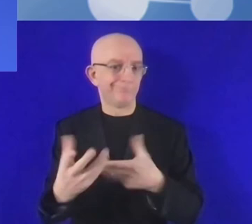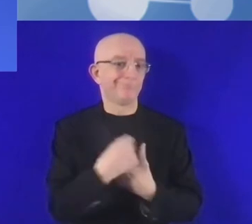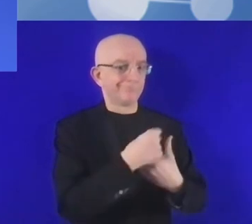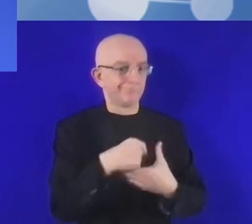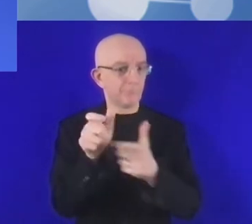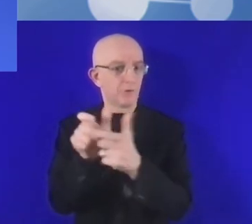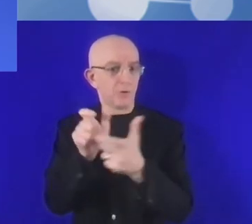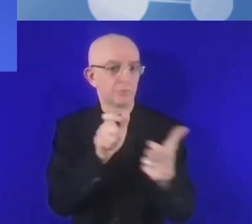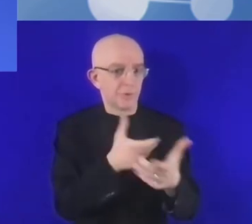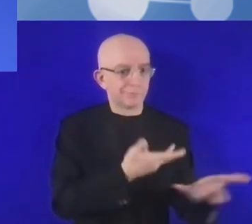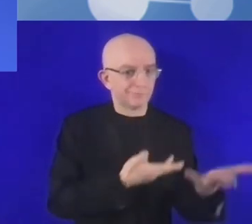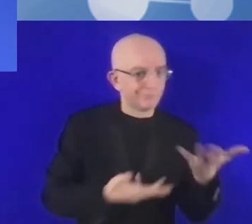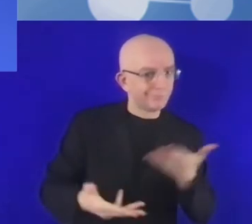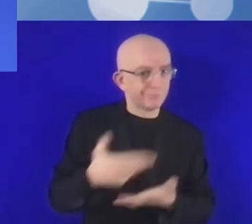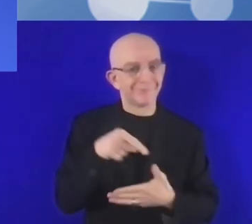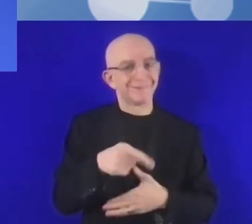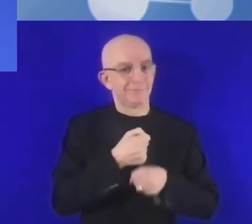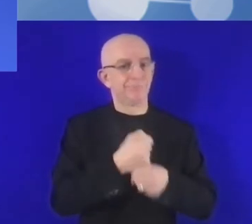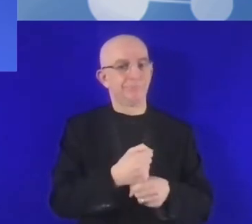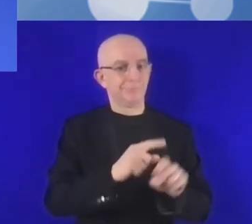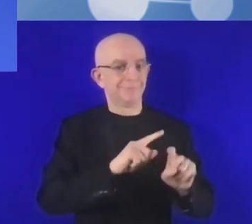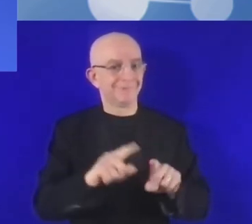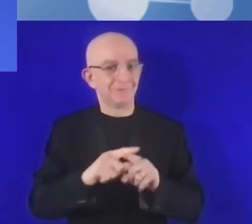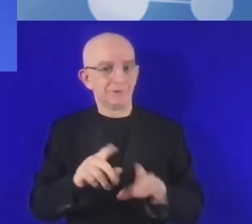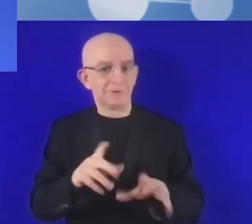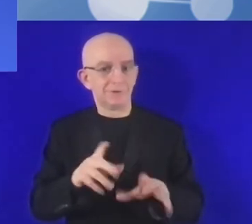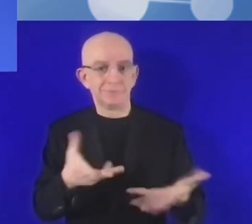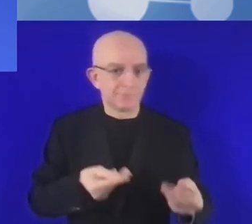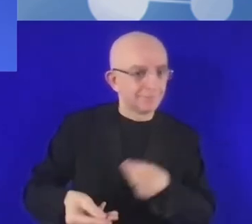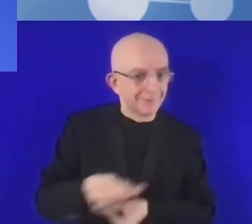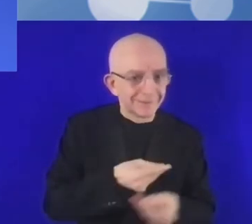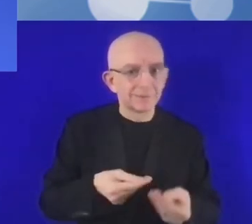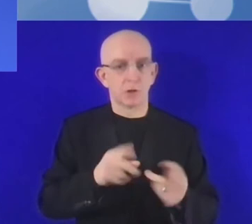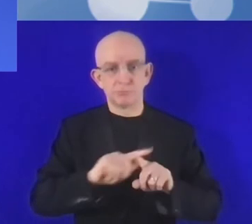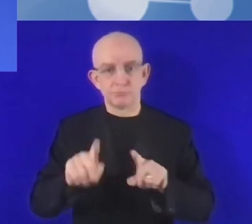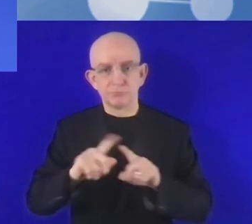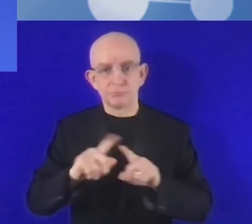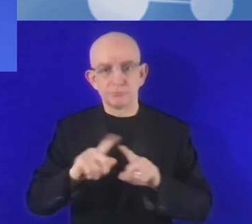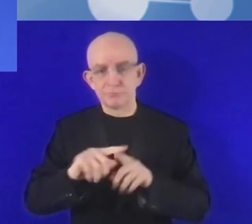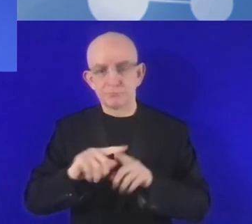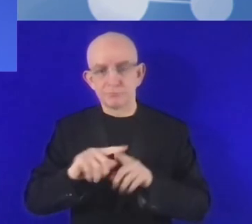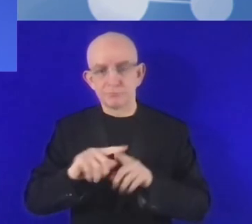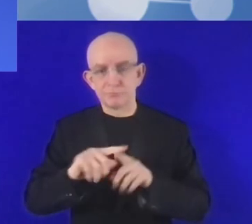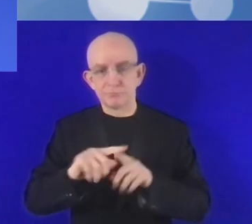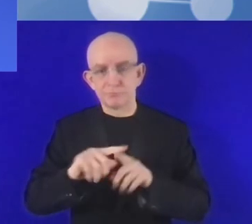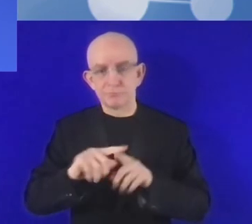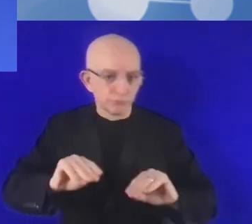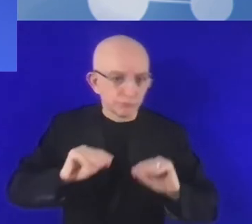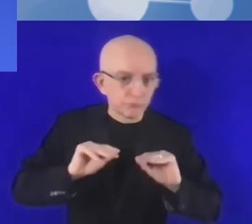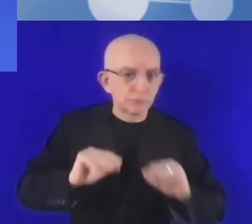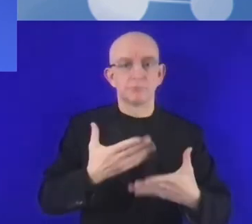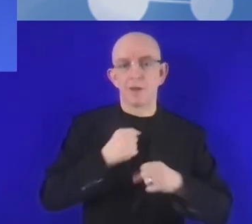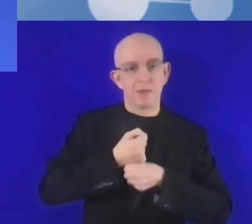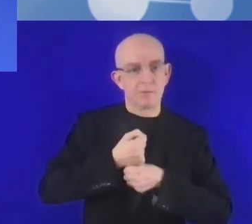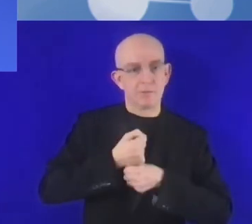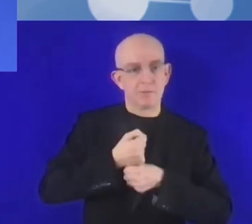sociedad civil, todos debaten en igualdad de condiciones para elaborar nuevos estándares. Y, en segundo lugar,